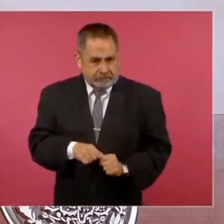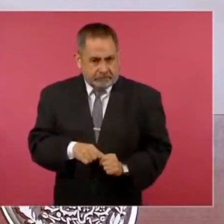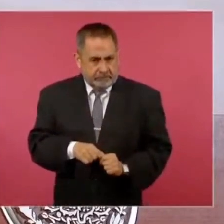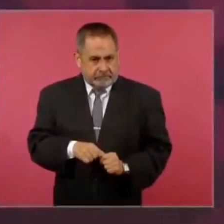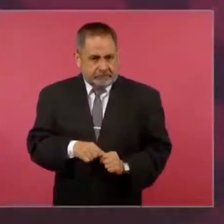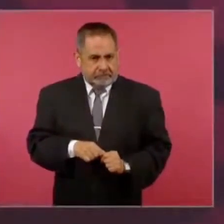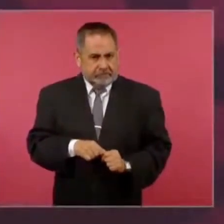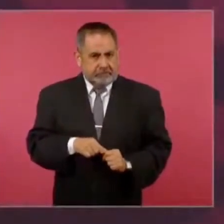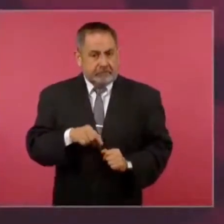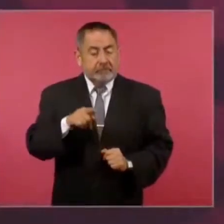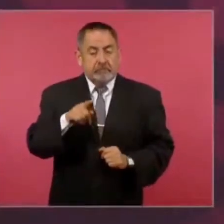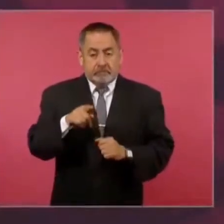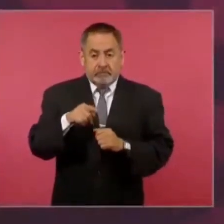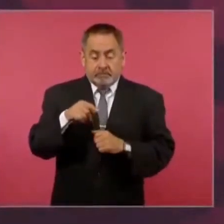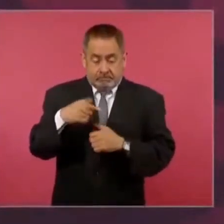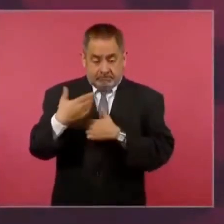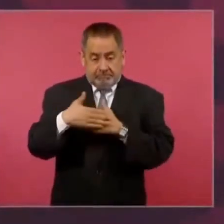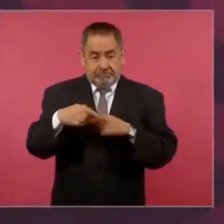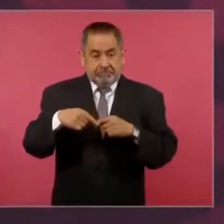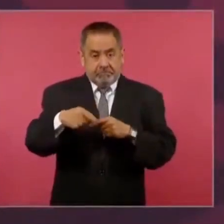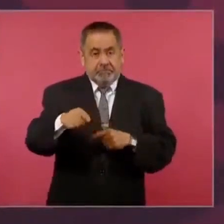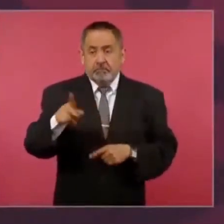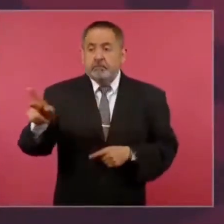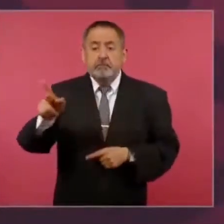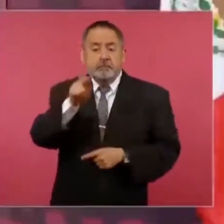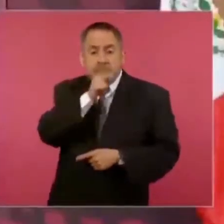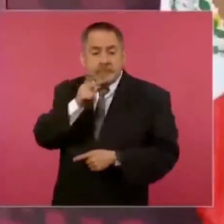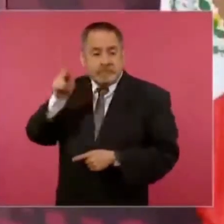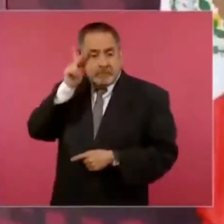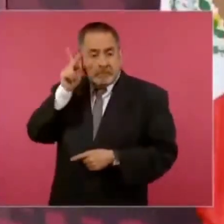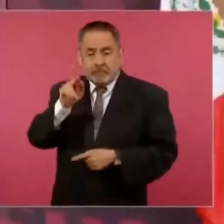de lo que tiene que enfrentar el Papa Francisco,